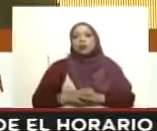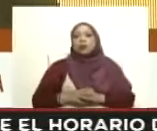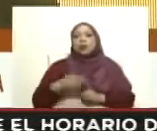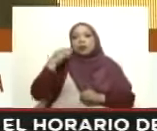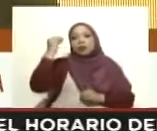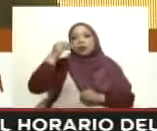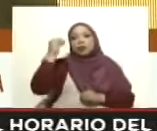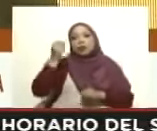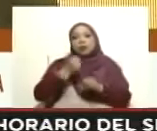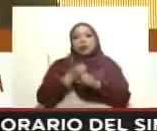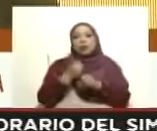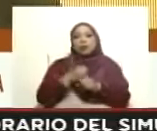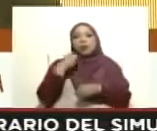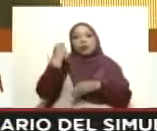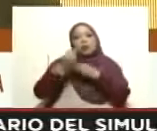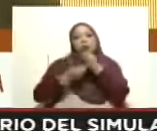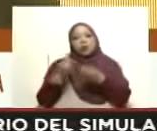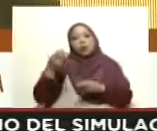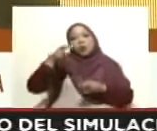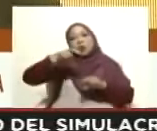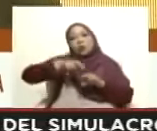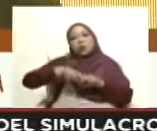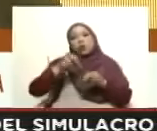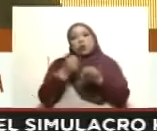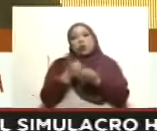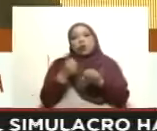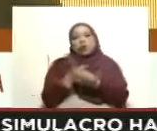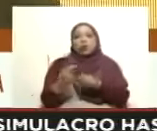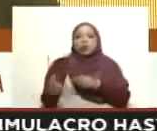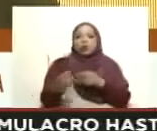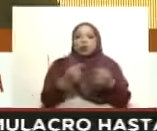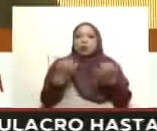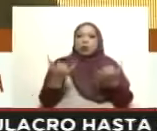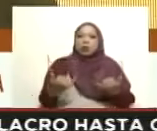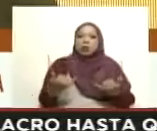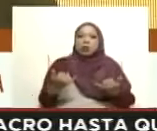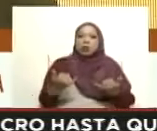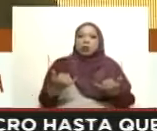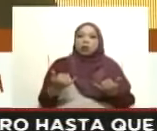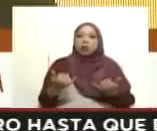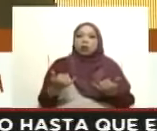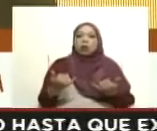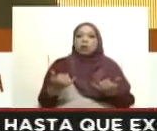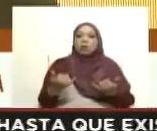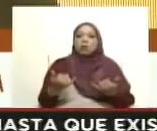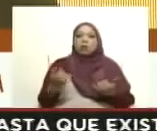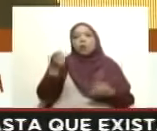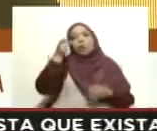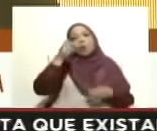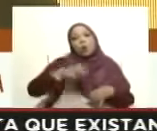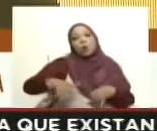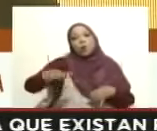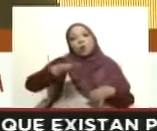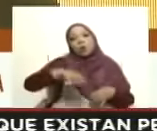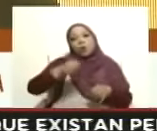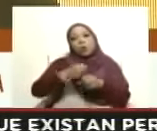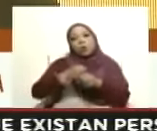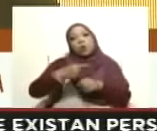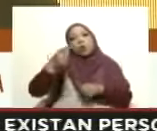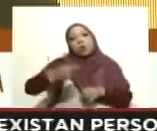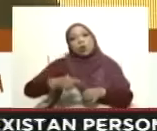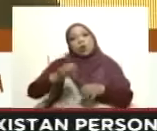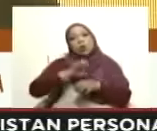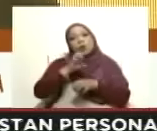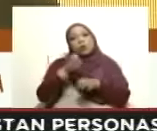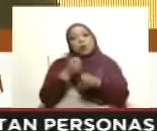venezolanos somos un poco locos y locas porque en una cosa que tan normal la convertimos en una verdadera batalla en una verdadera épica